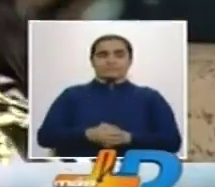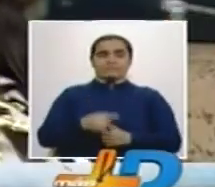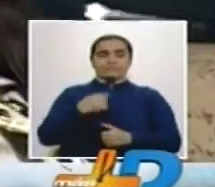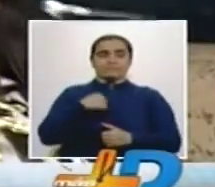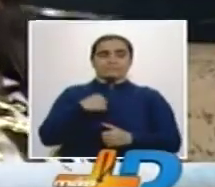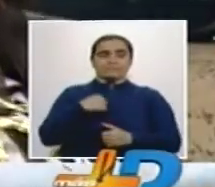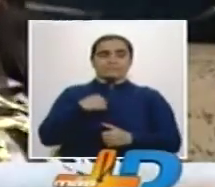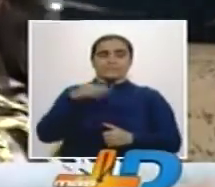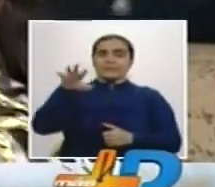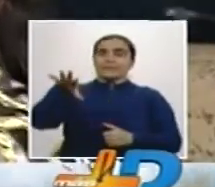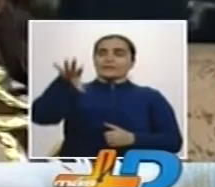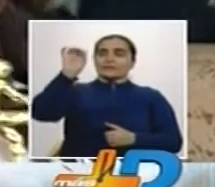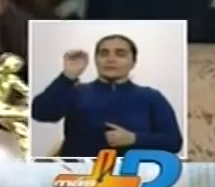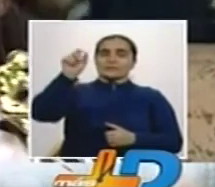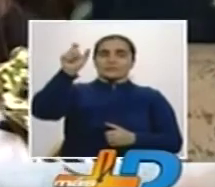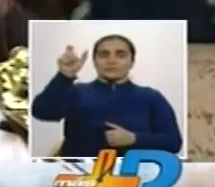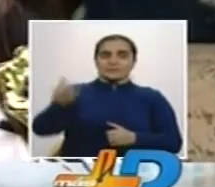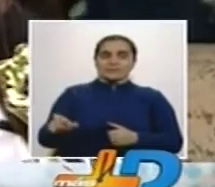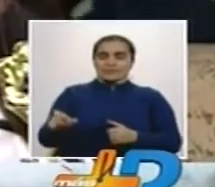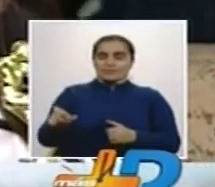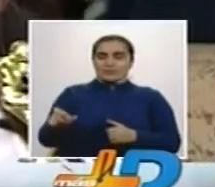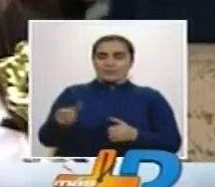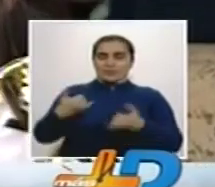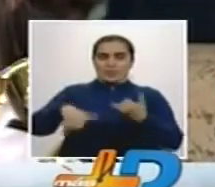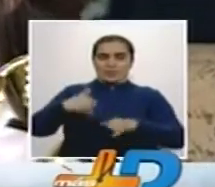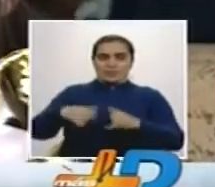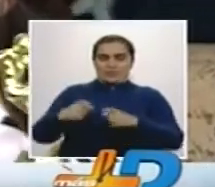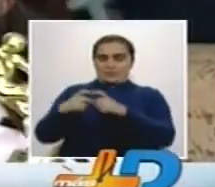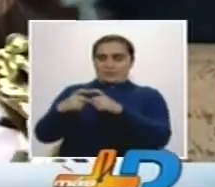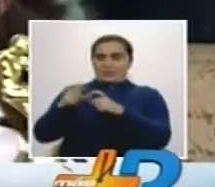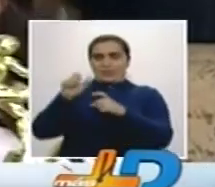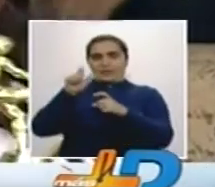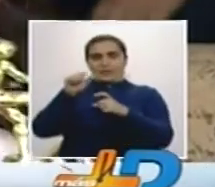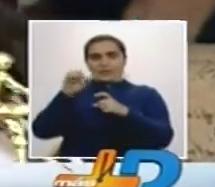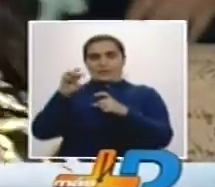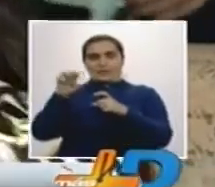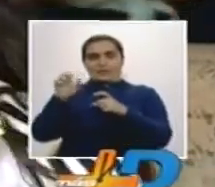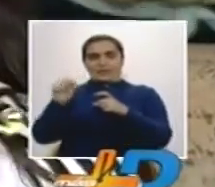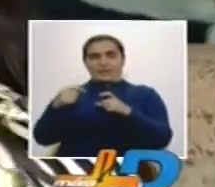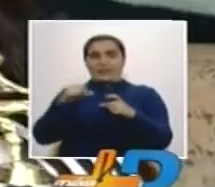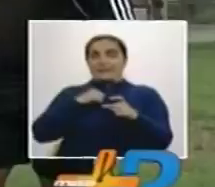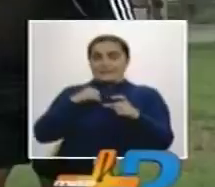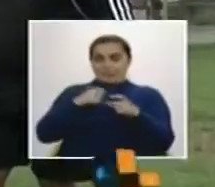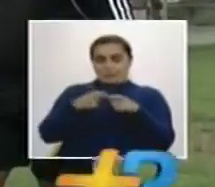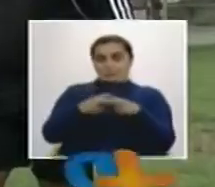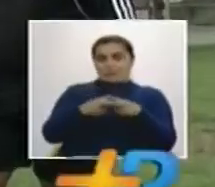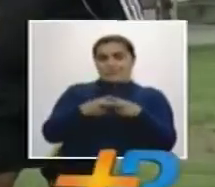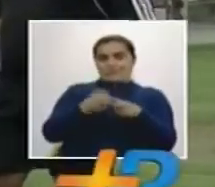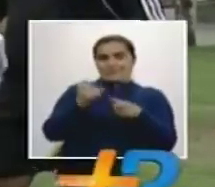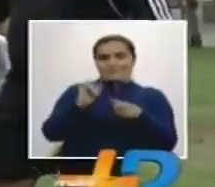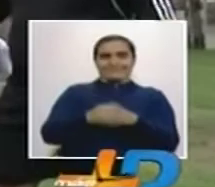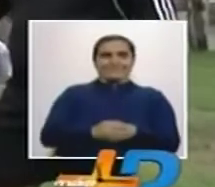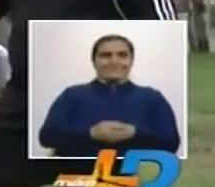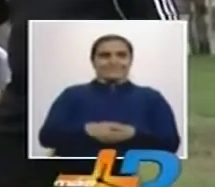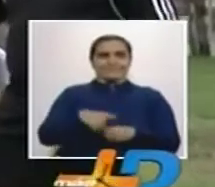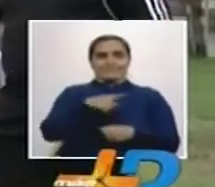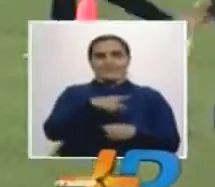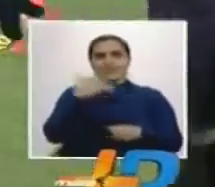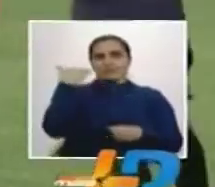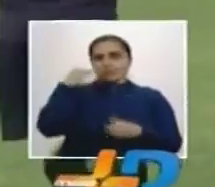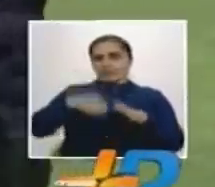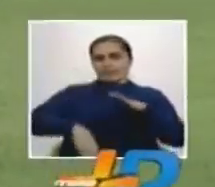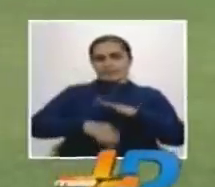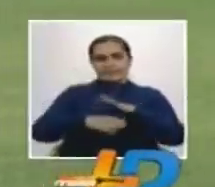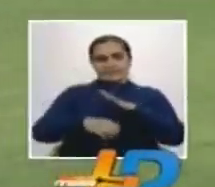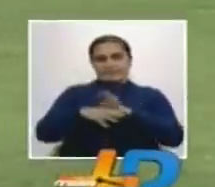un jugador y que parecía la moneda. Digamos, yo elegía Neymar y tengo la moneda. La pequeña delantera seguirá de nuevo con